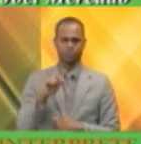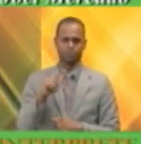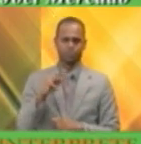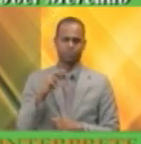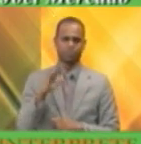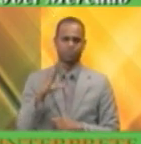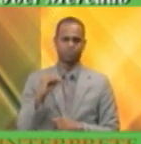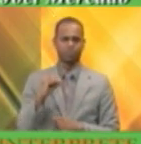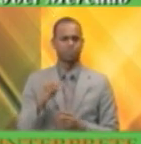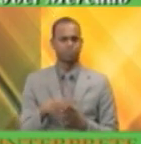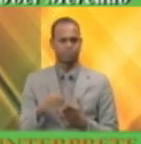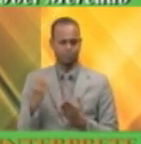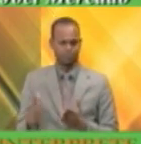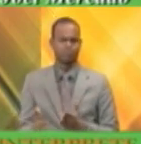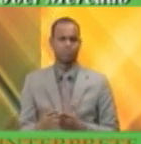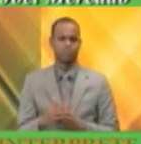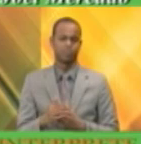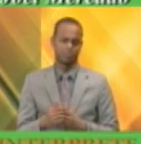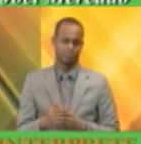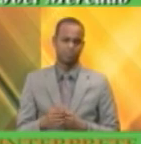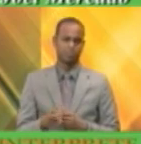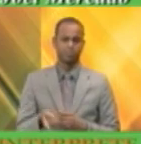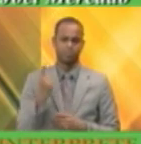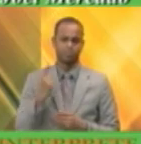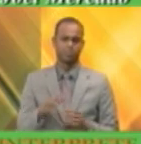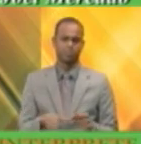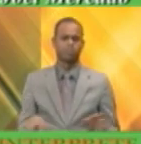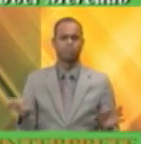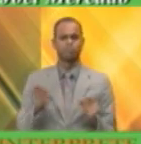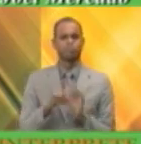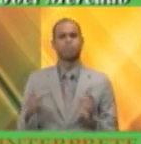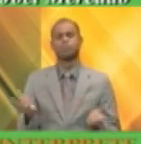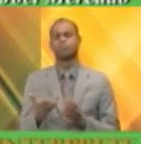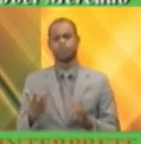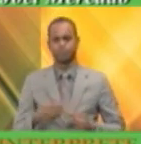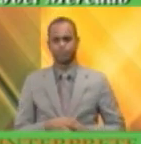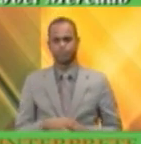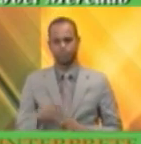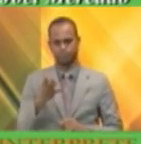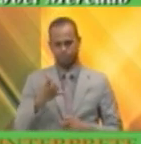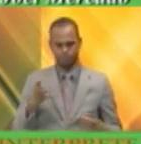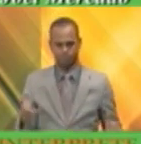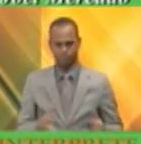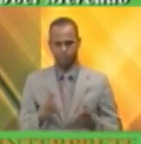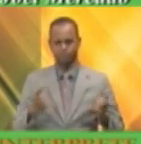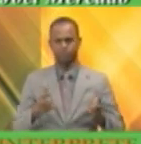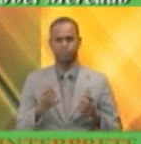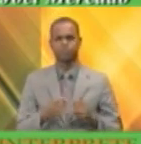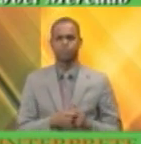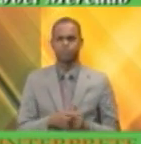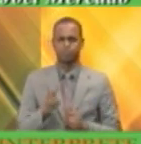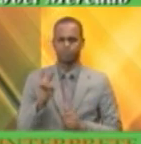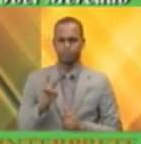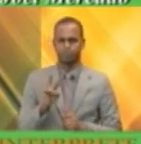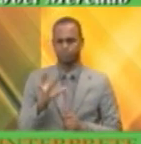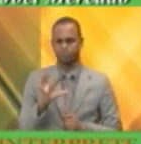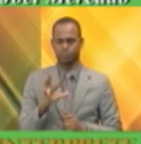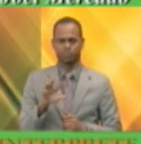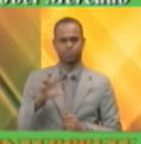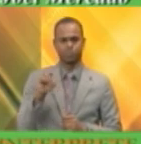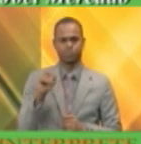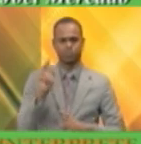costoso, muy costoso. Y hay un elemento más fundamental. Cuando usted mueve a una práctica 25 o 30